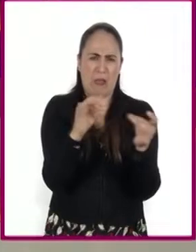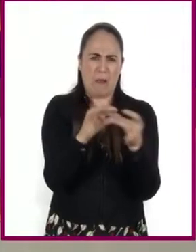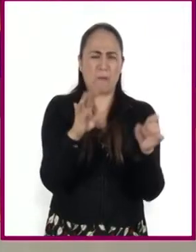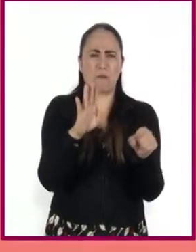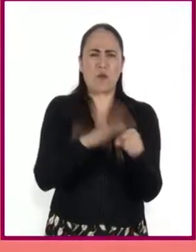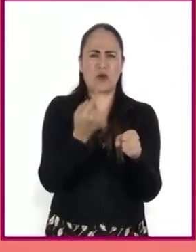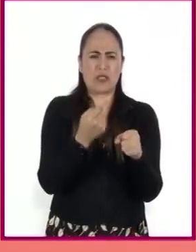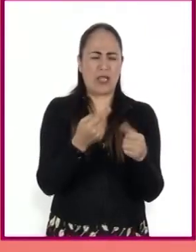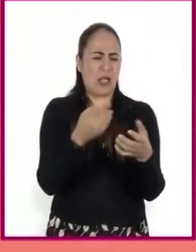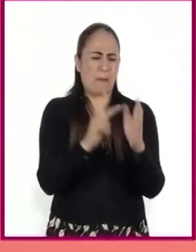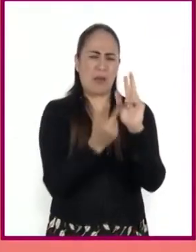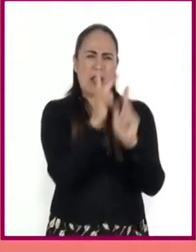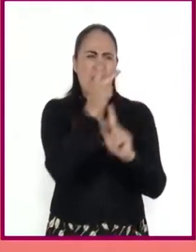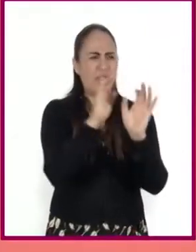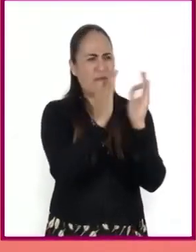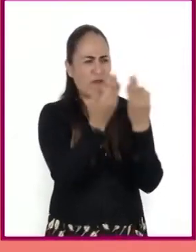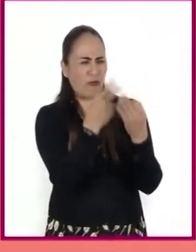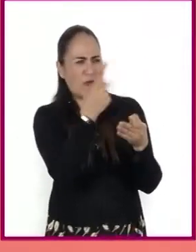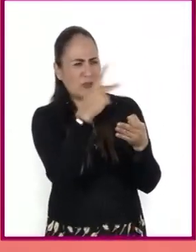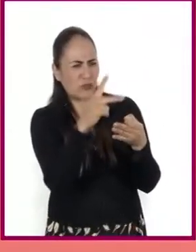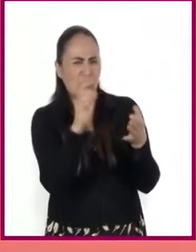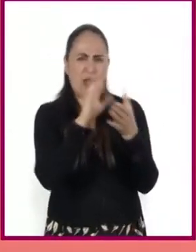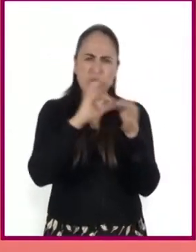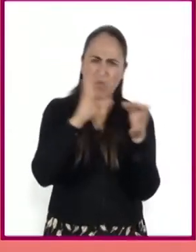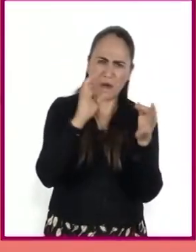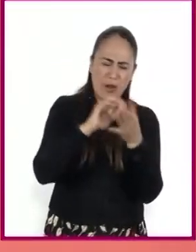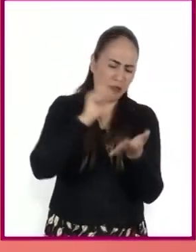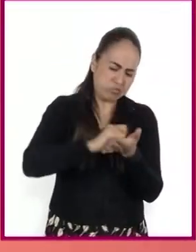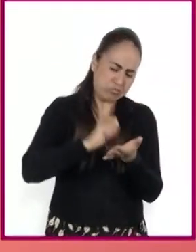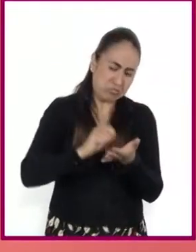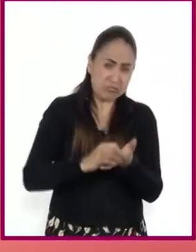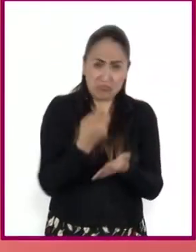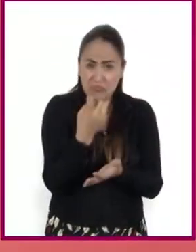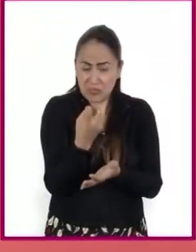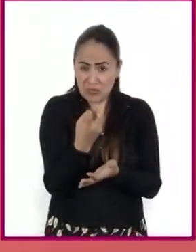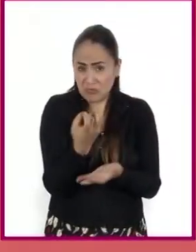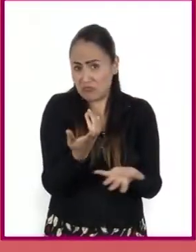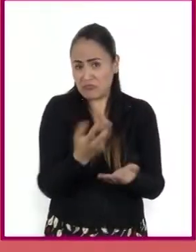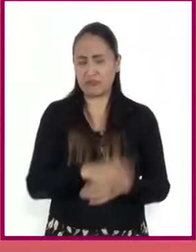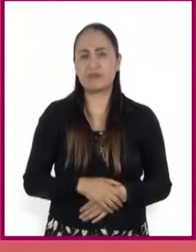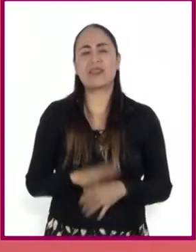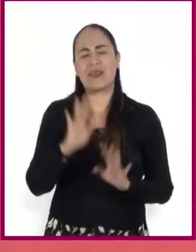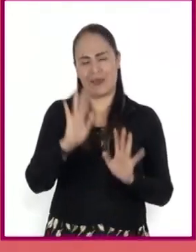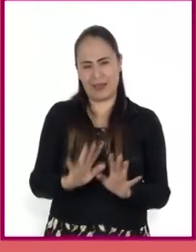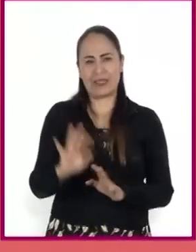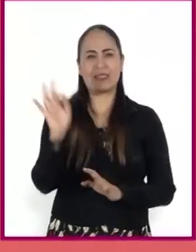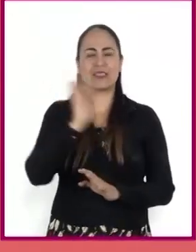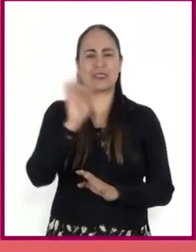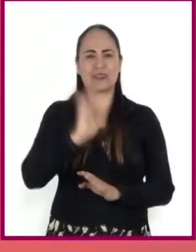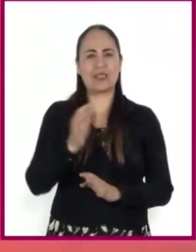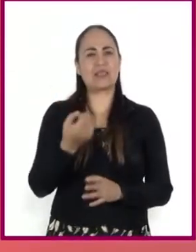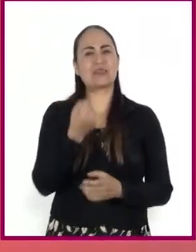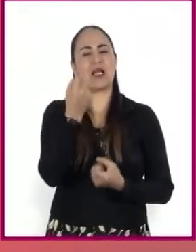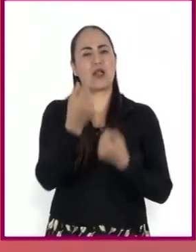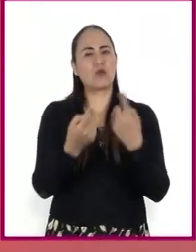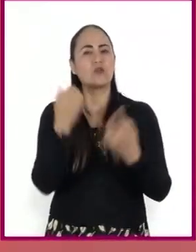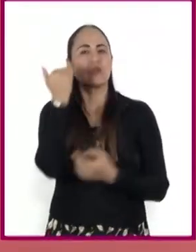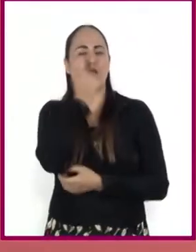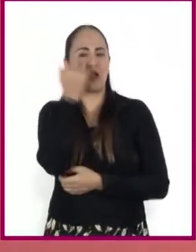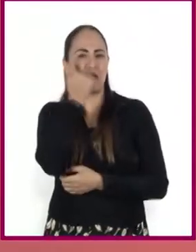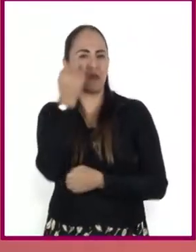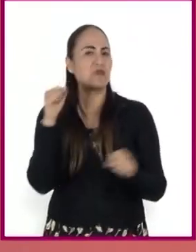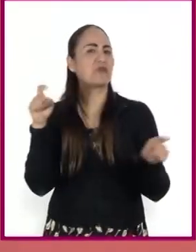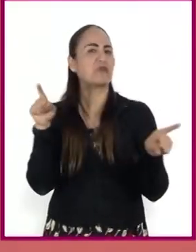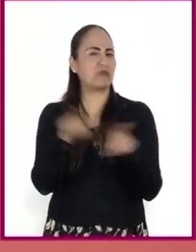planta. Vamos a analizarla para ayudarte a despejar esa duda. Seguramente algunas de las alumnas y alumnos en casa